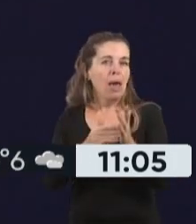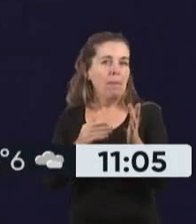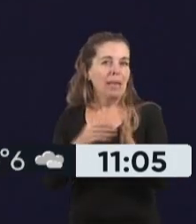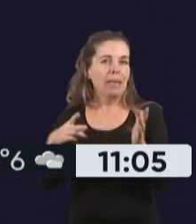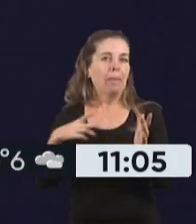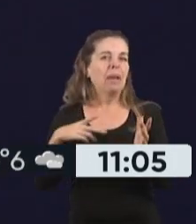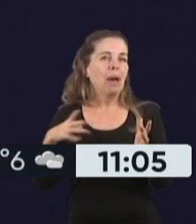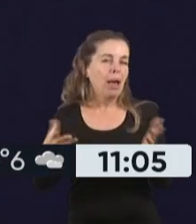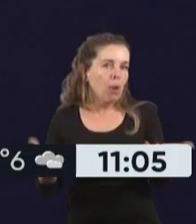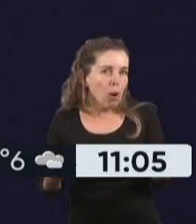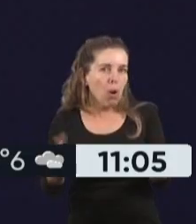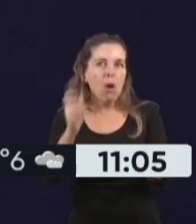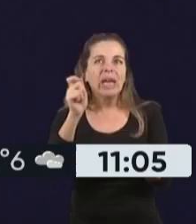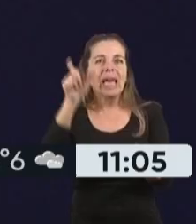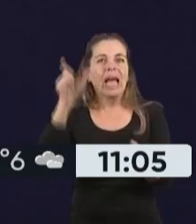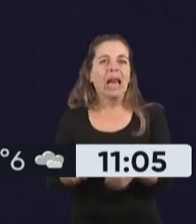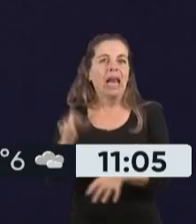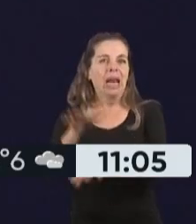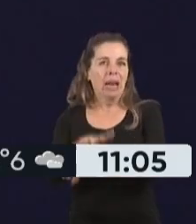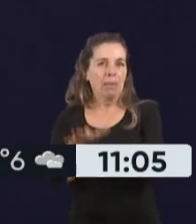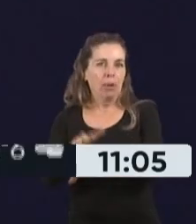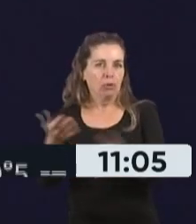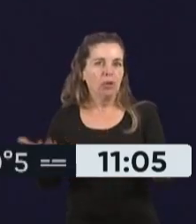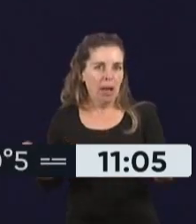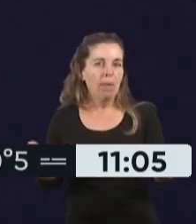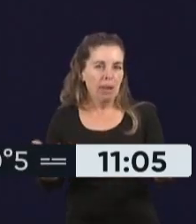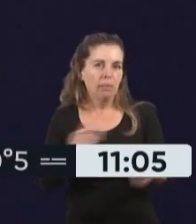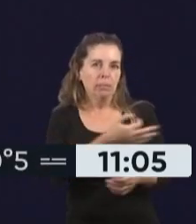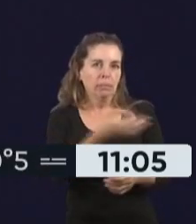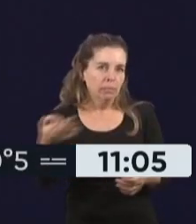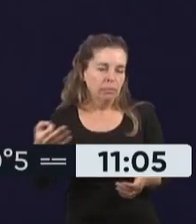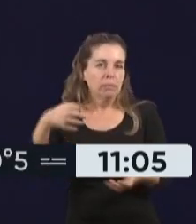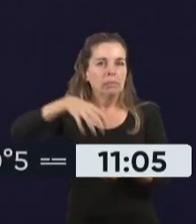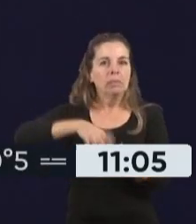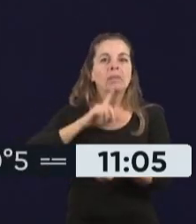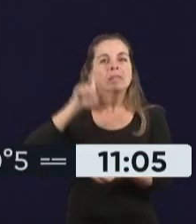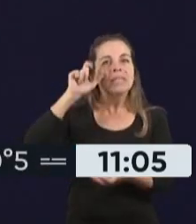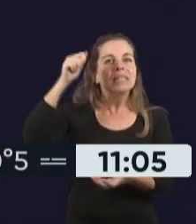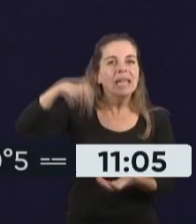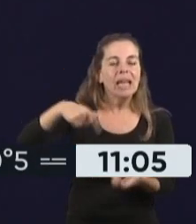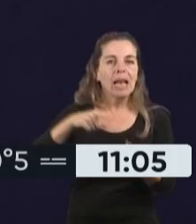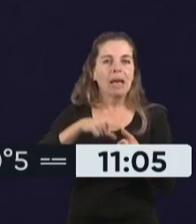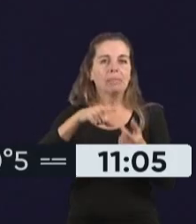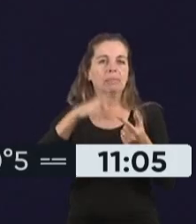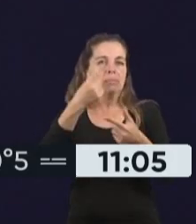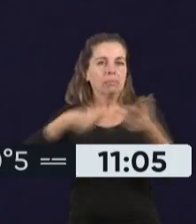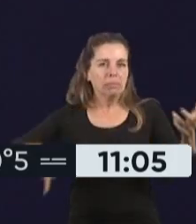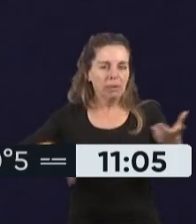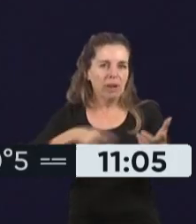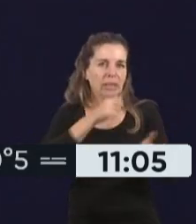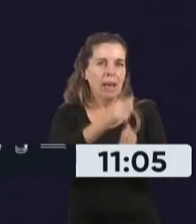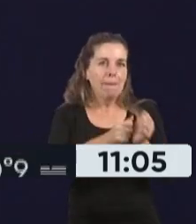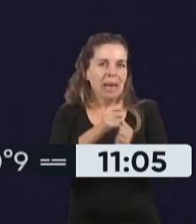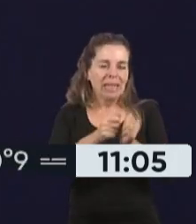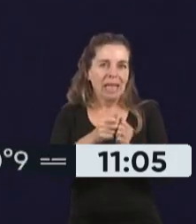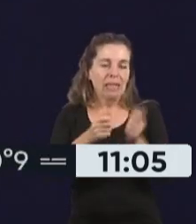de competencias. Ergo, digamos, efectivamente, Telam, contenidos, medios públicos, etcétera,